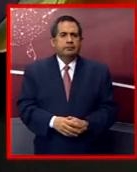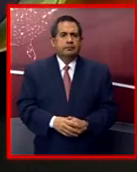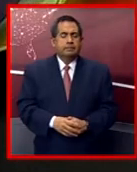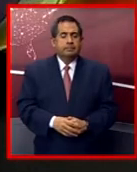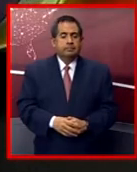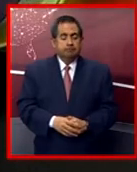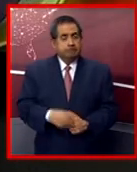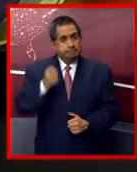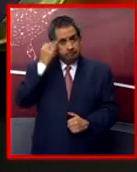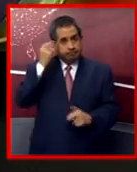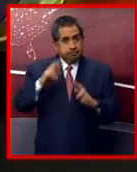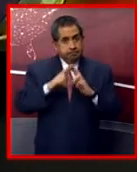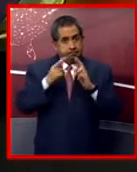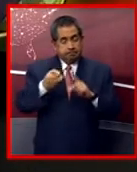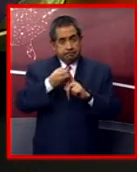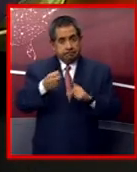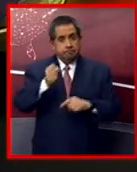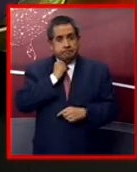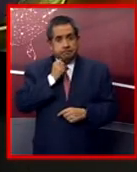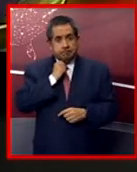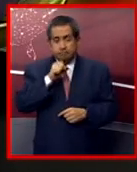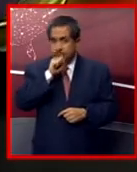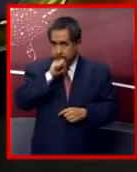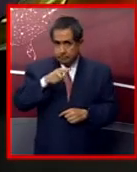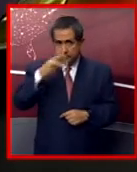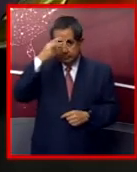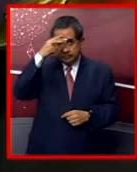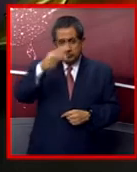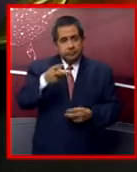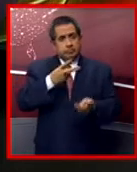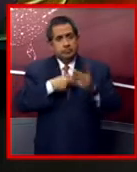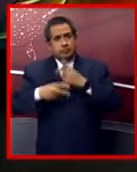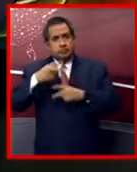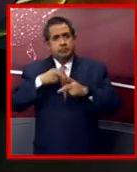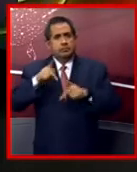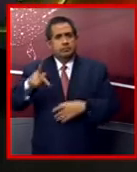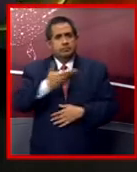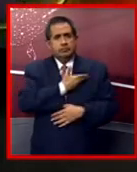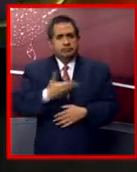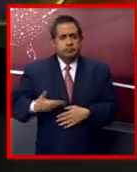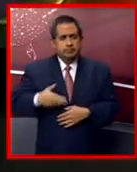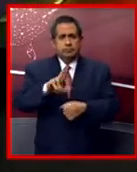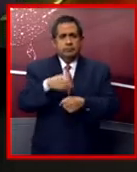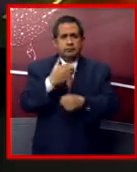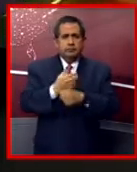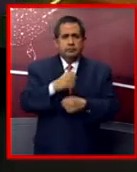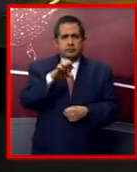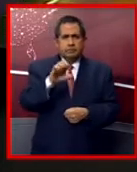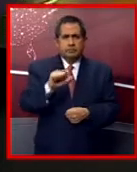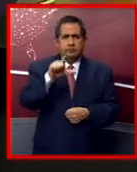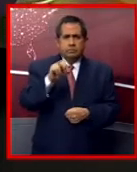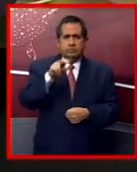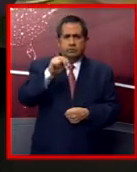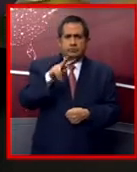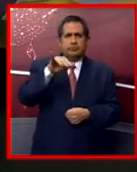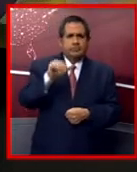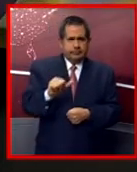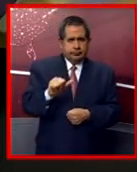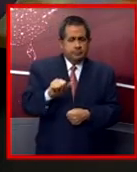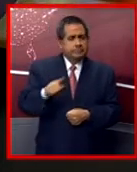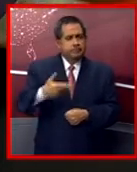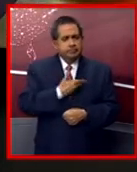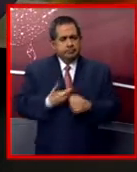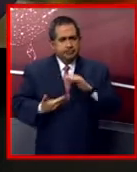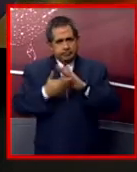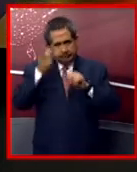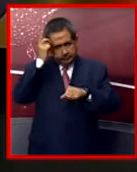Durante este periodo ordinario, el Senado de la República también recibió en sesión solemne al presidente de la República Eslovaca, reunión que el presidente de la mesa